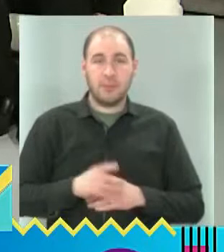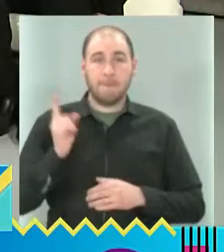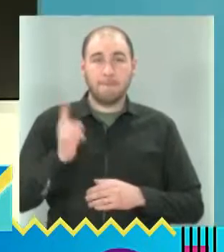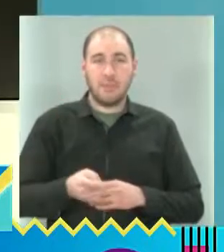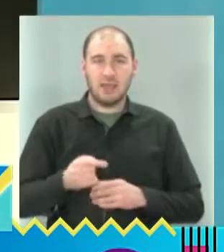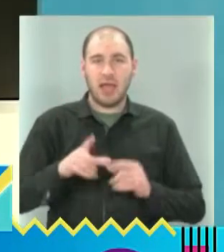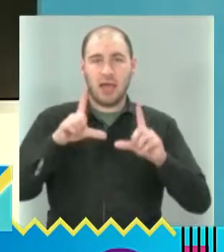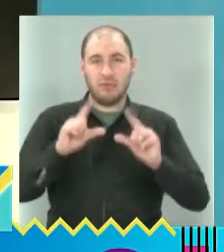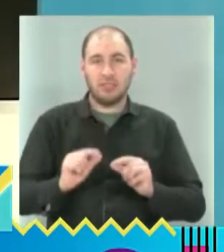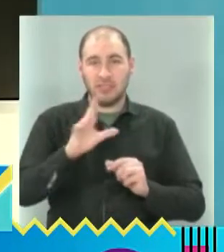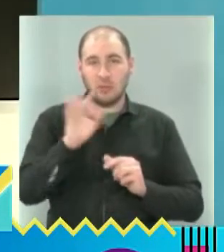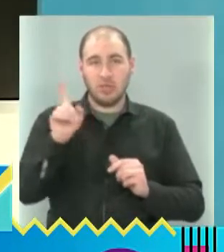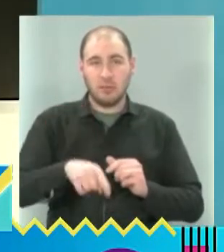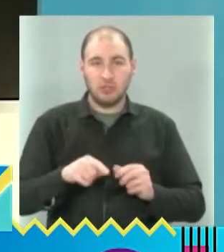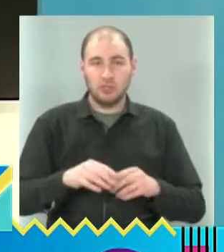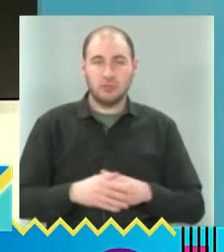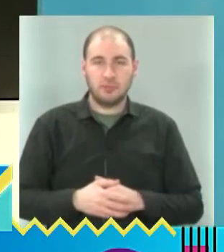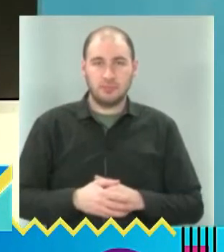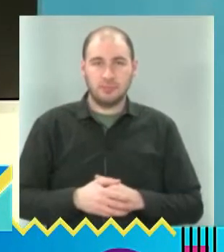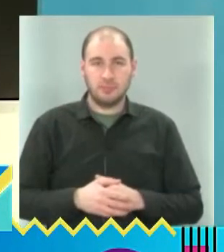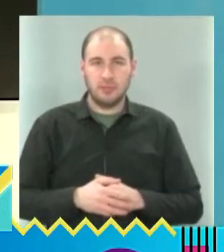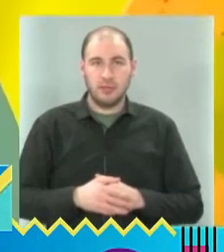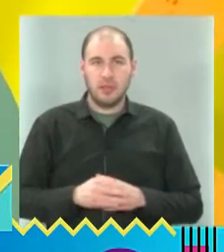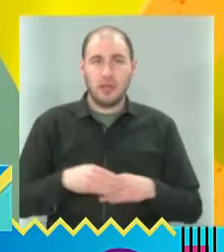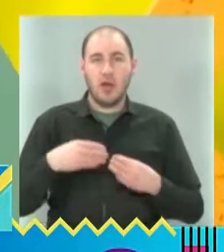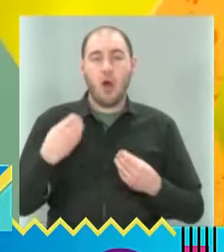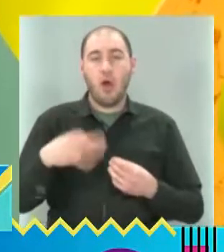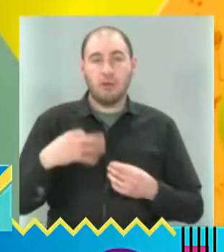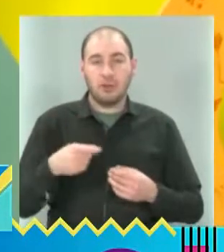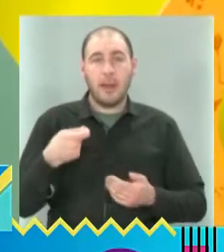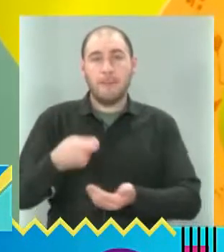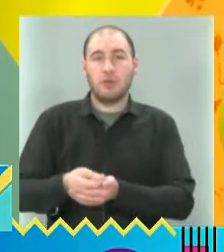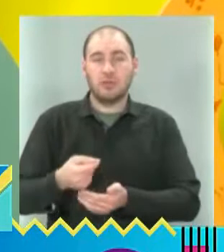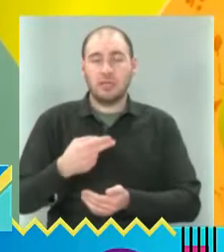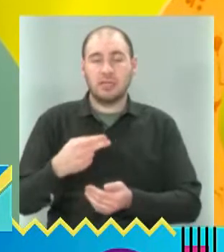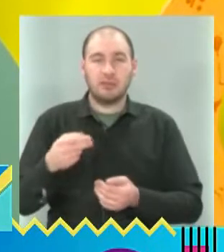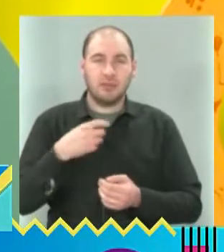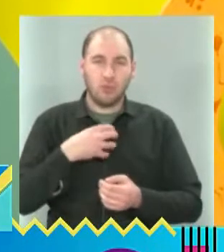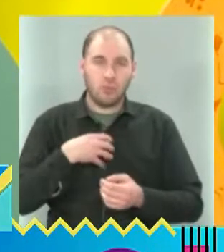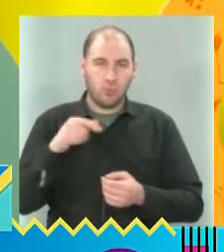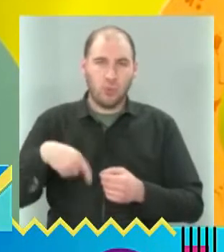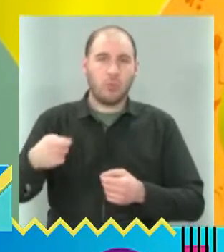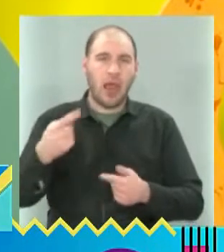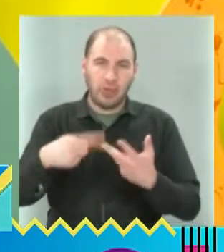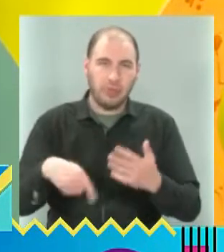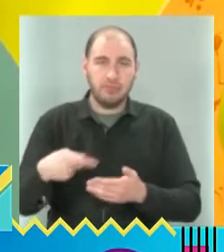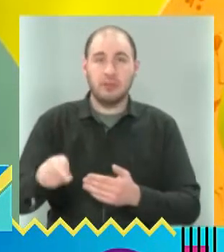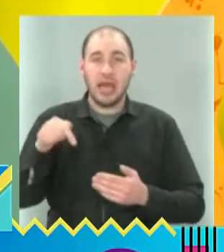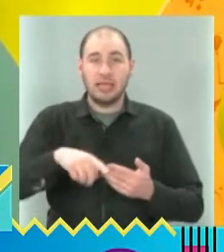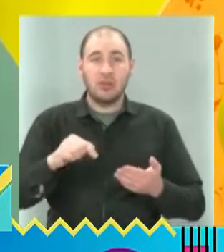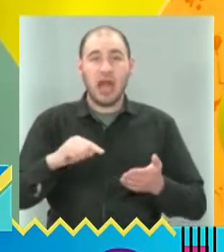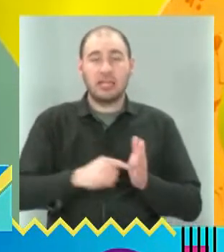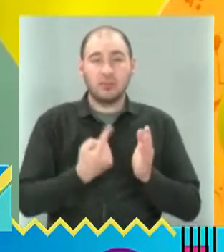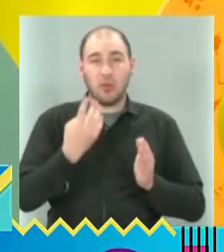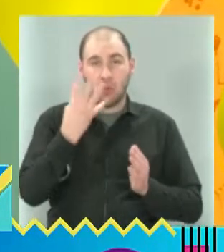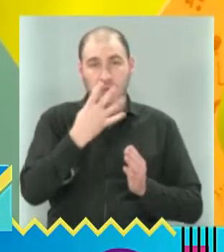establecía una reducción del 50% de las obligaciones o aportes patronales. Esto ha sido derogado por el